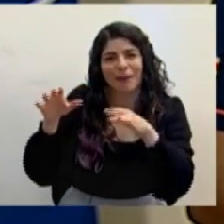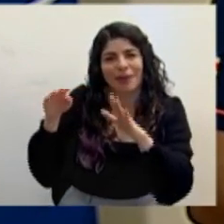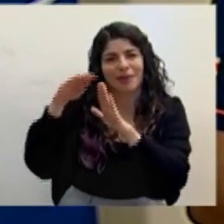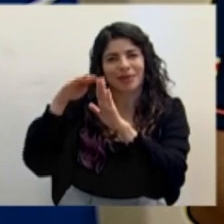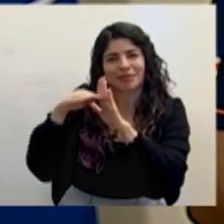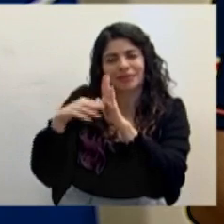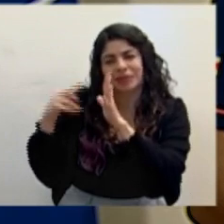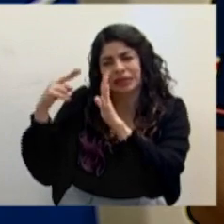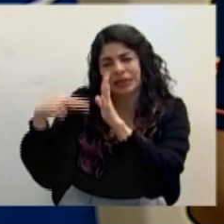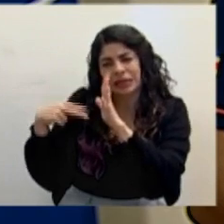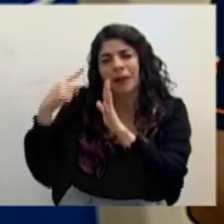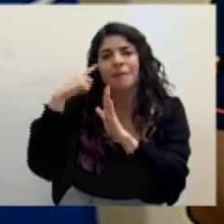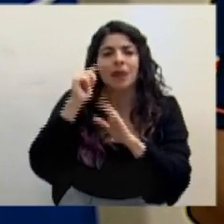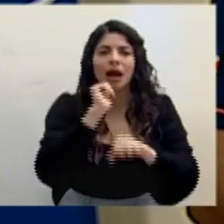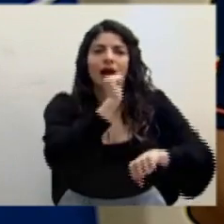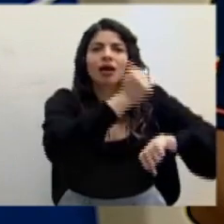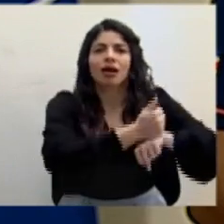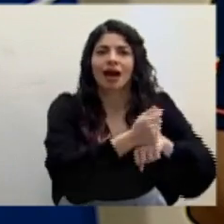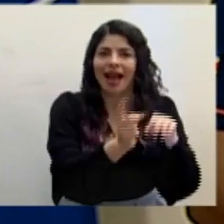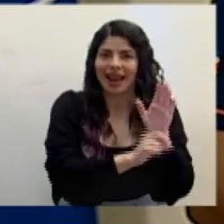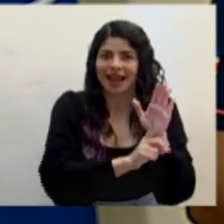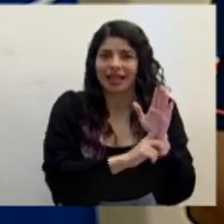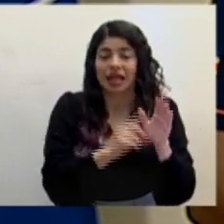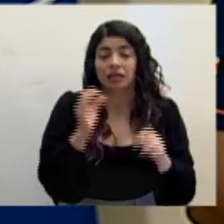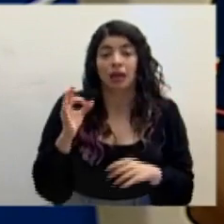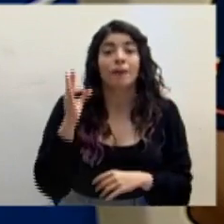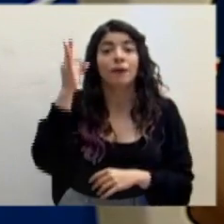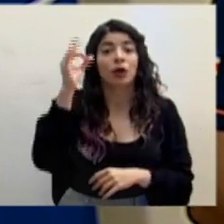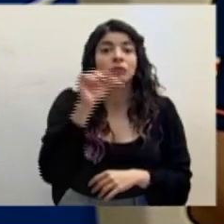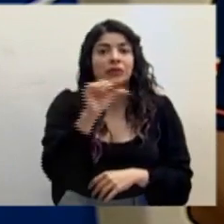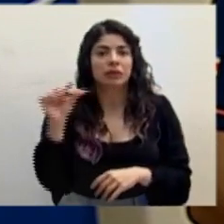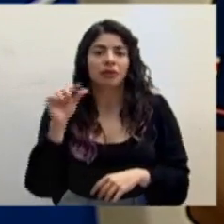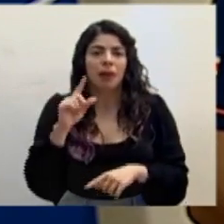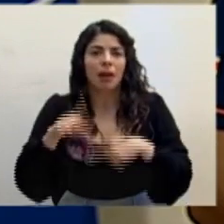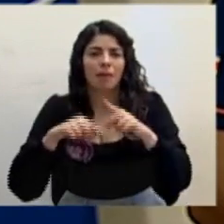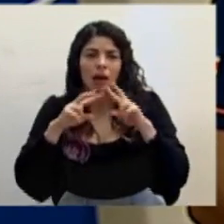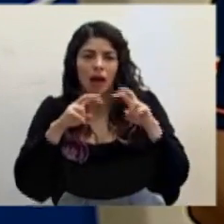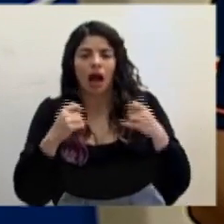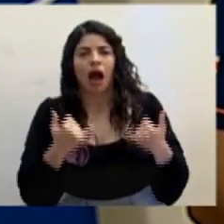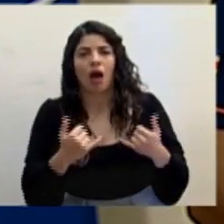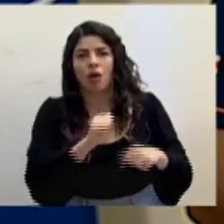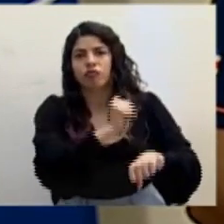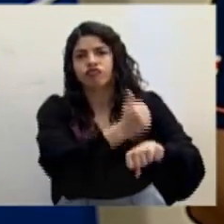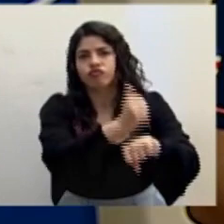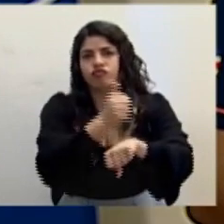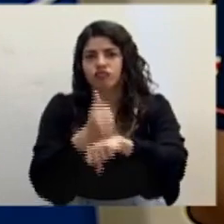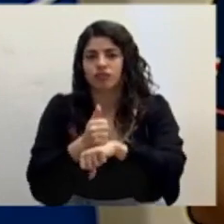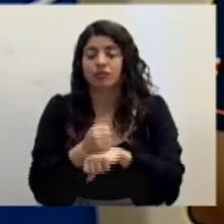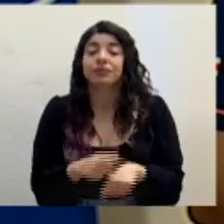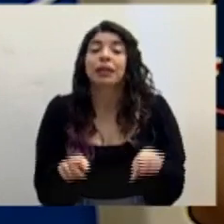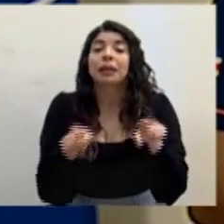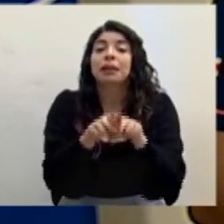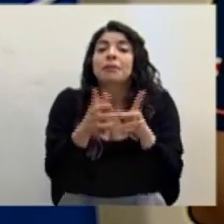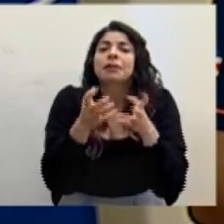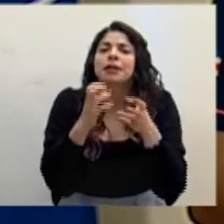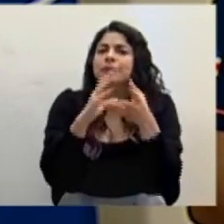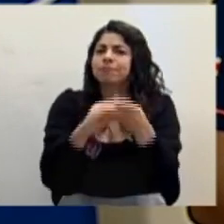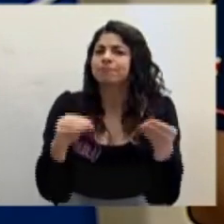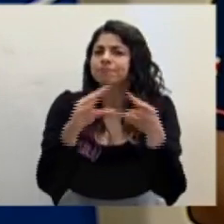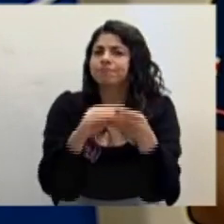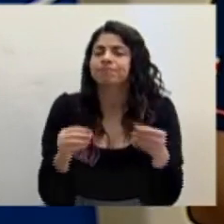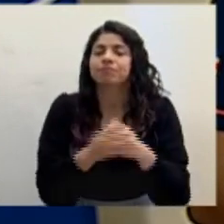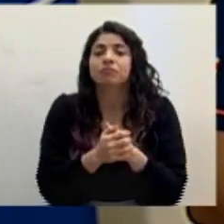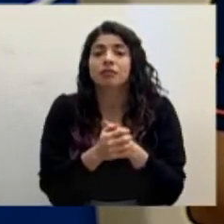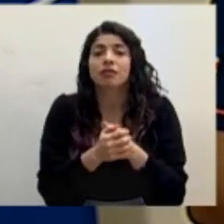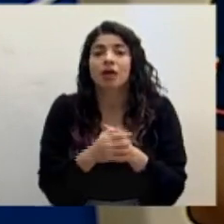de las alertas, que además se actualizarán la próxima semana. También quisiera comentar que